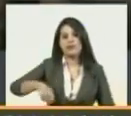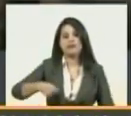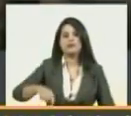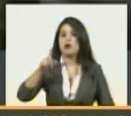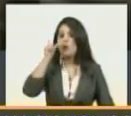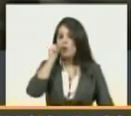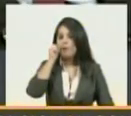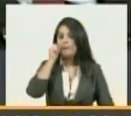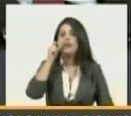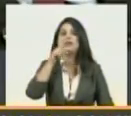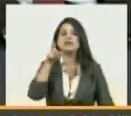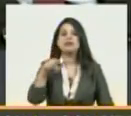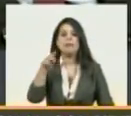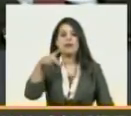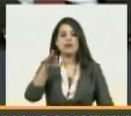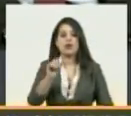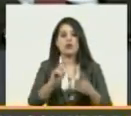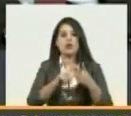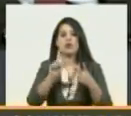Zapateros, Torrijos, Fernández.